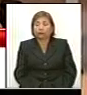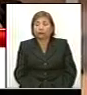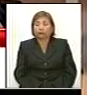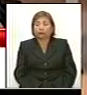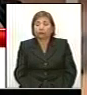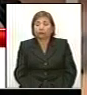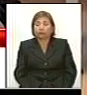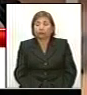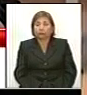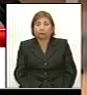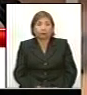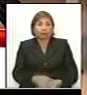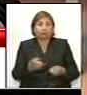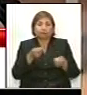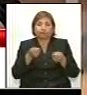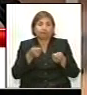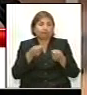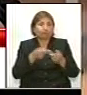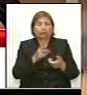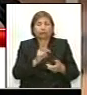ningún acto de forcejeo, ¿ok?